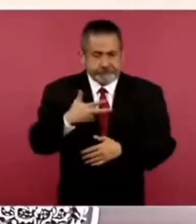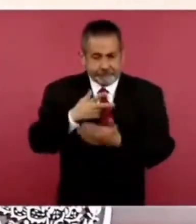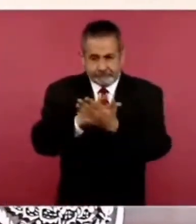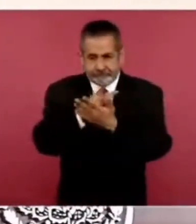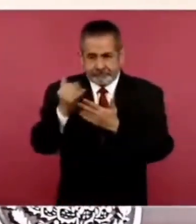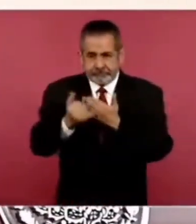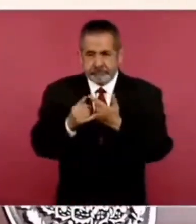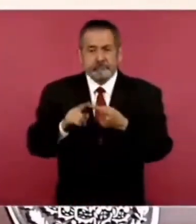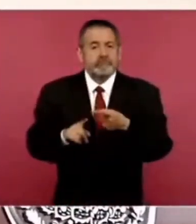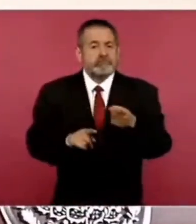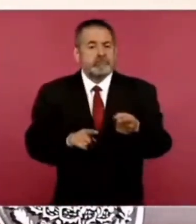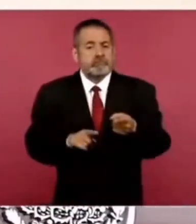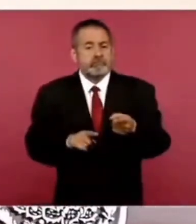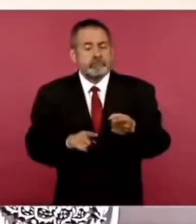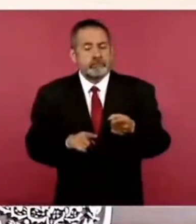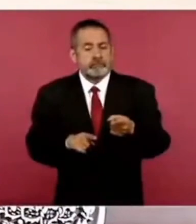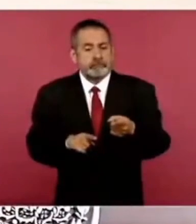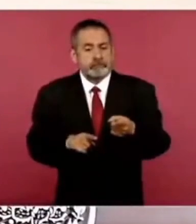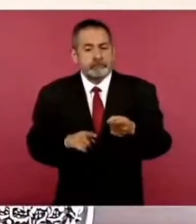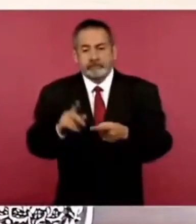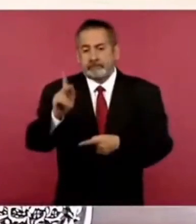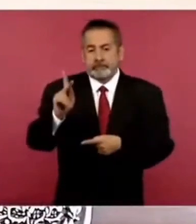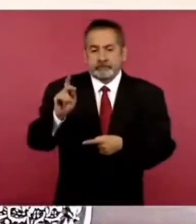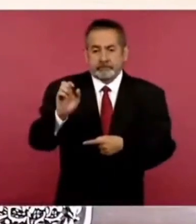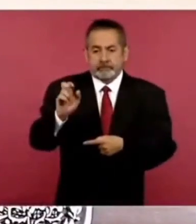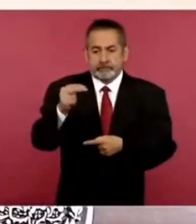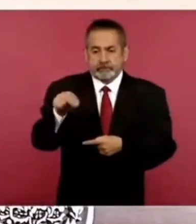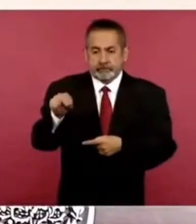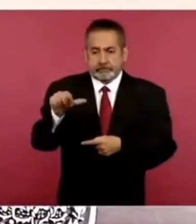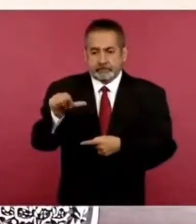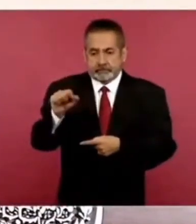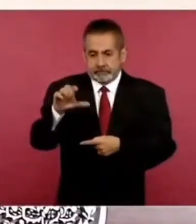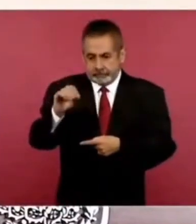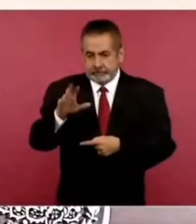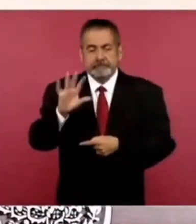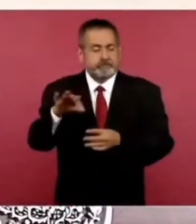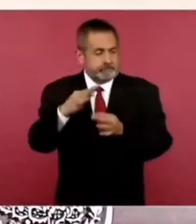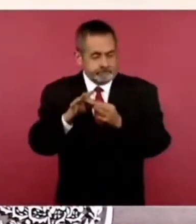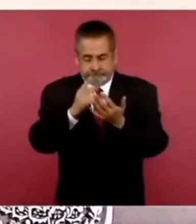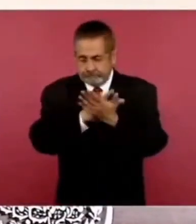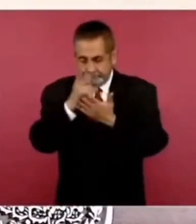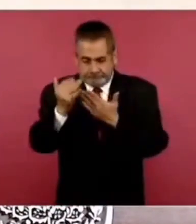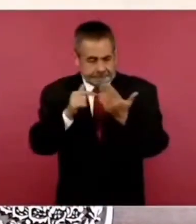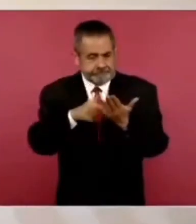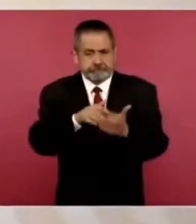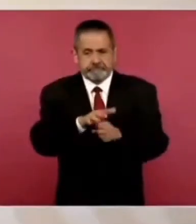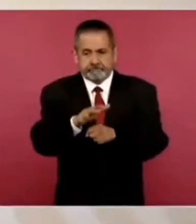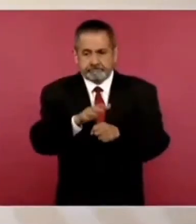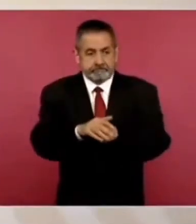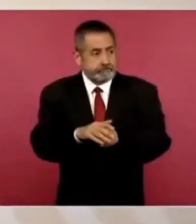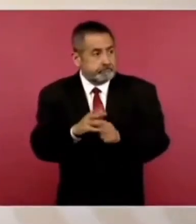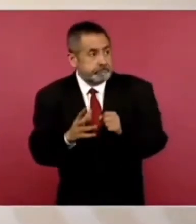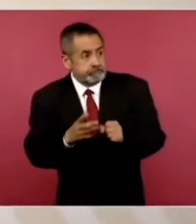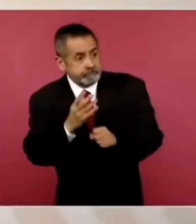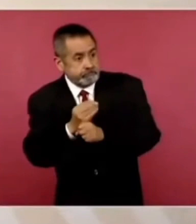de la planta solar de Peñasco, ya se tiene el proyecto, ya se construyó,